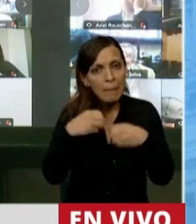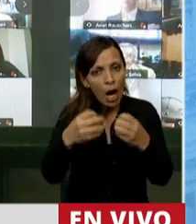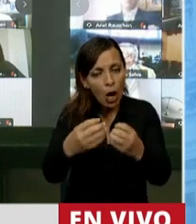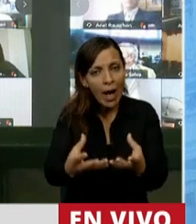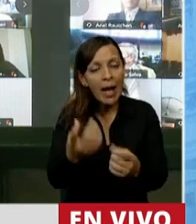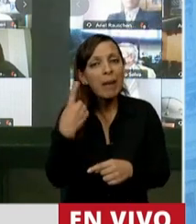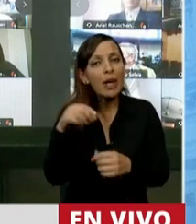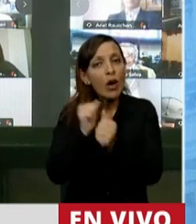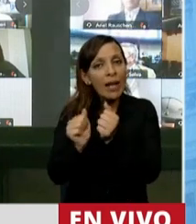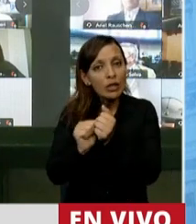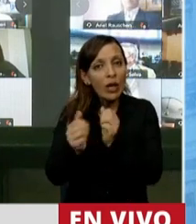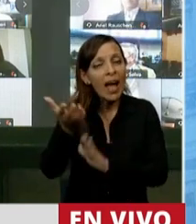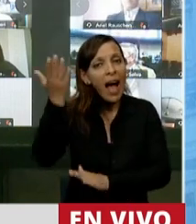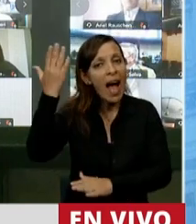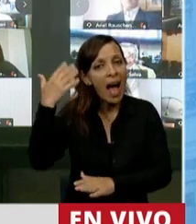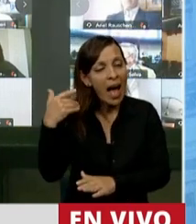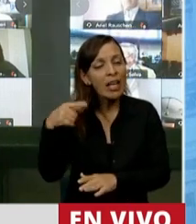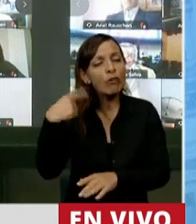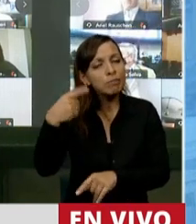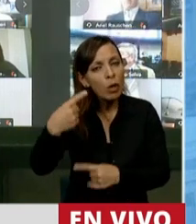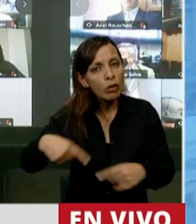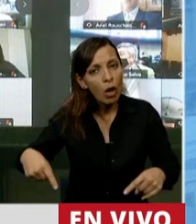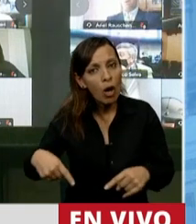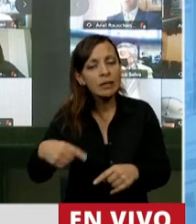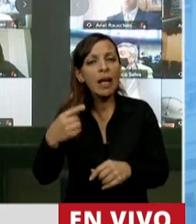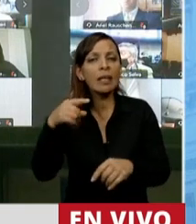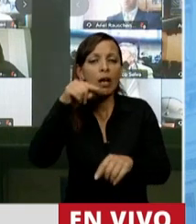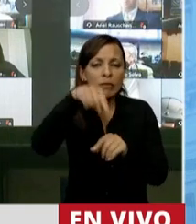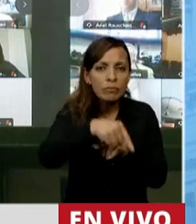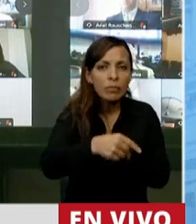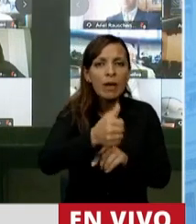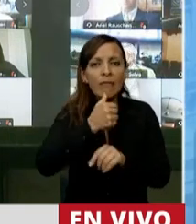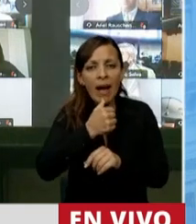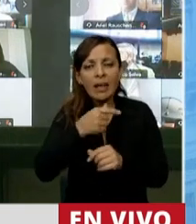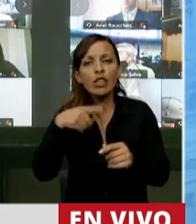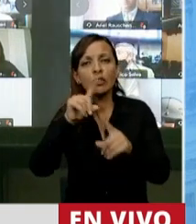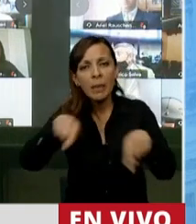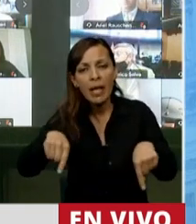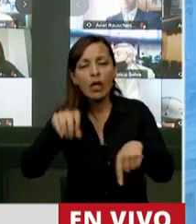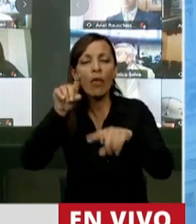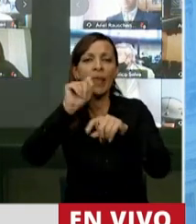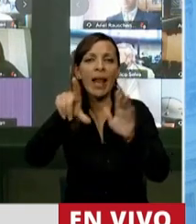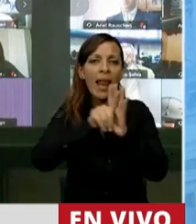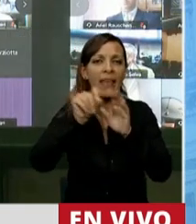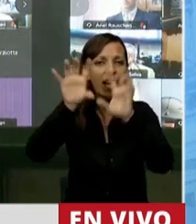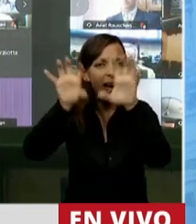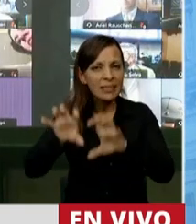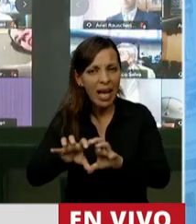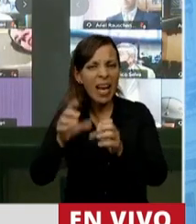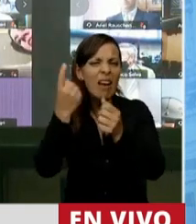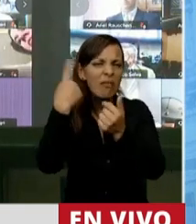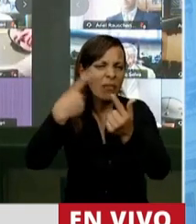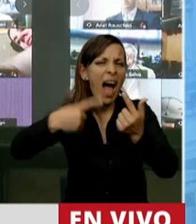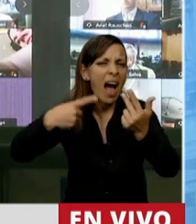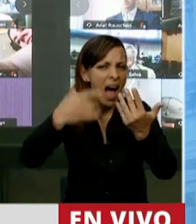Pero tienen la historia de la Barrick Gold, tienen la historia del fracking, tienen la historia del veto de los glaciares, tienen